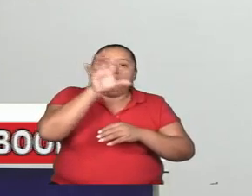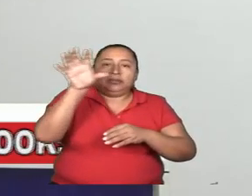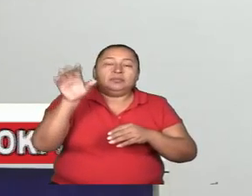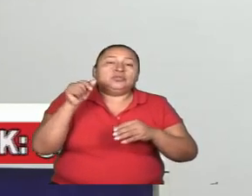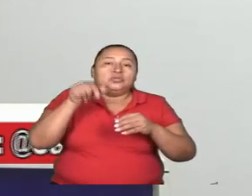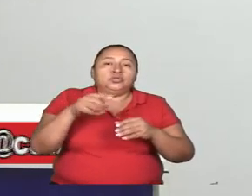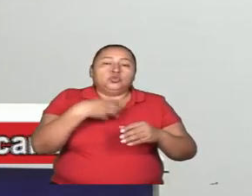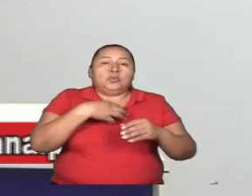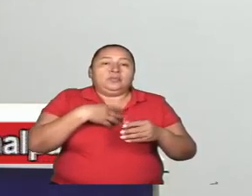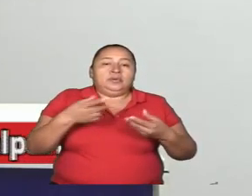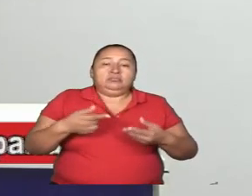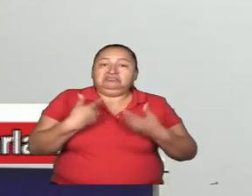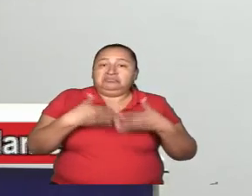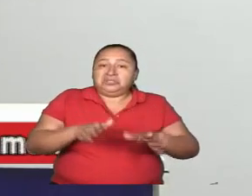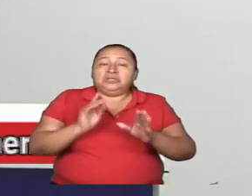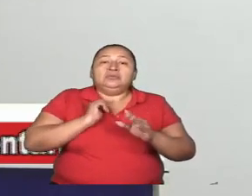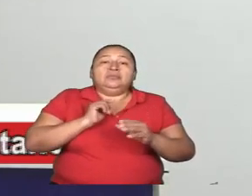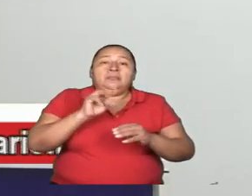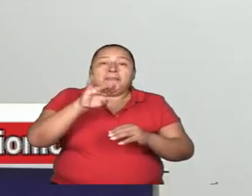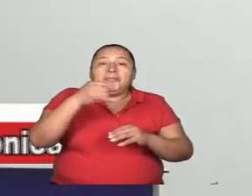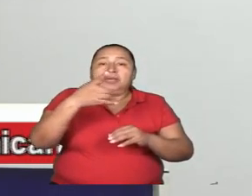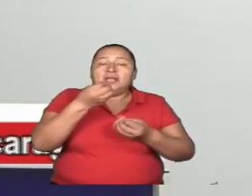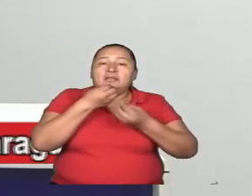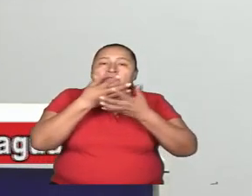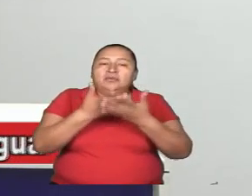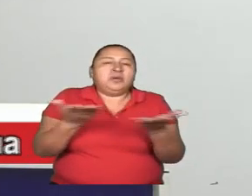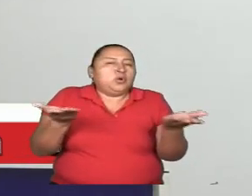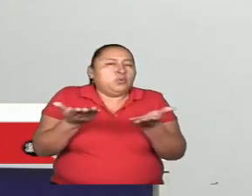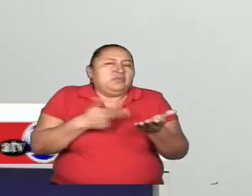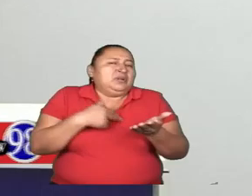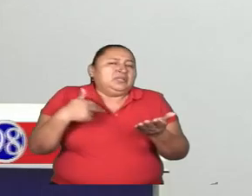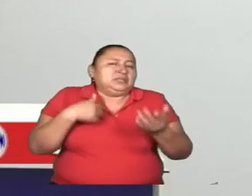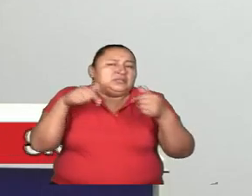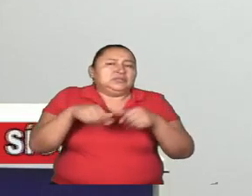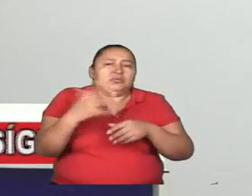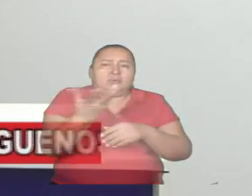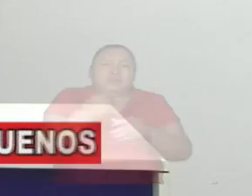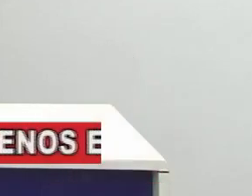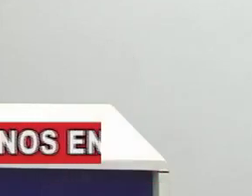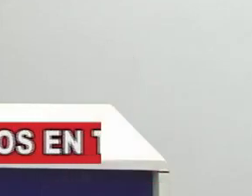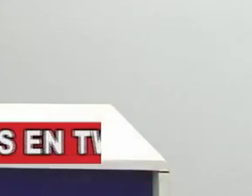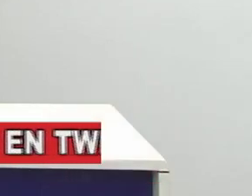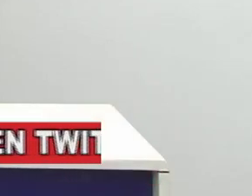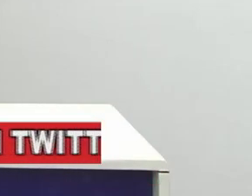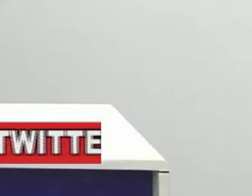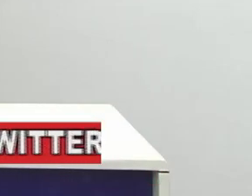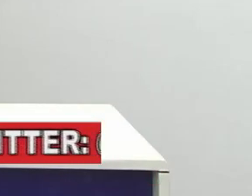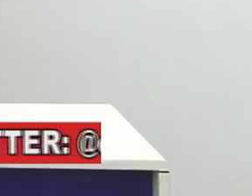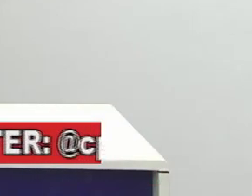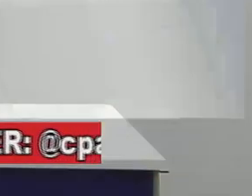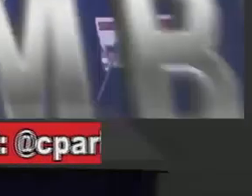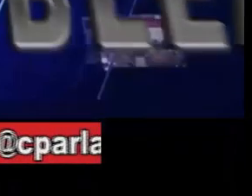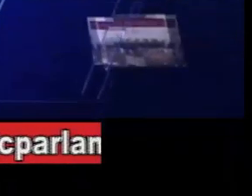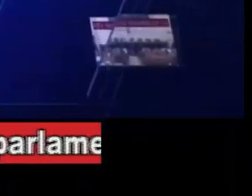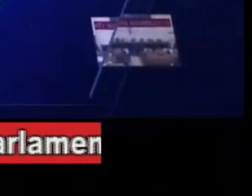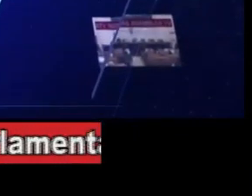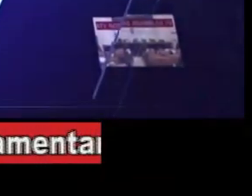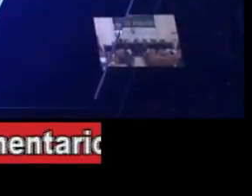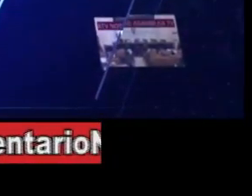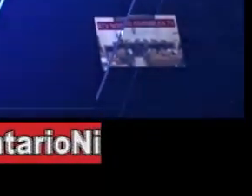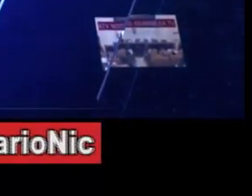cuales son originarios. Miguel Carranza nos cuenta cómo van a realizar todo esto. Veámoslo a través del siguiente informe.